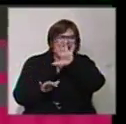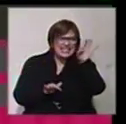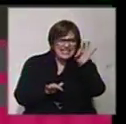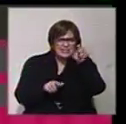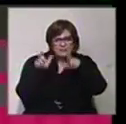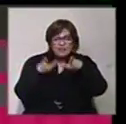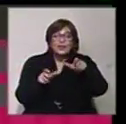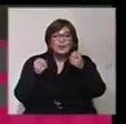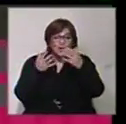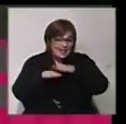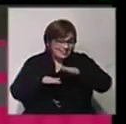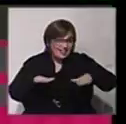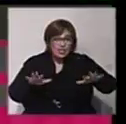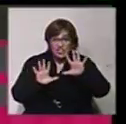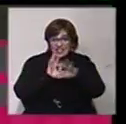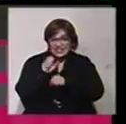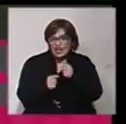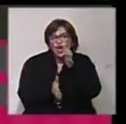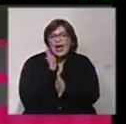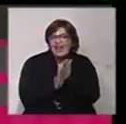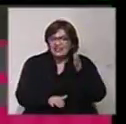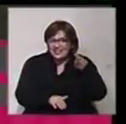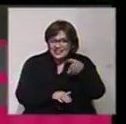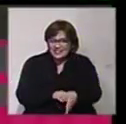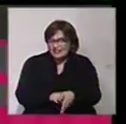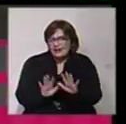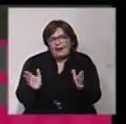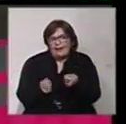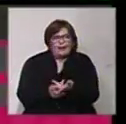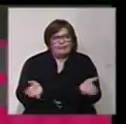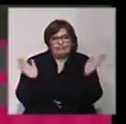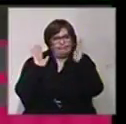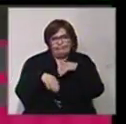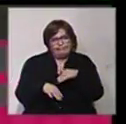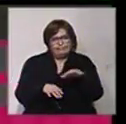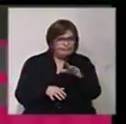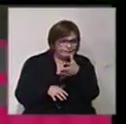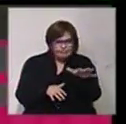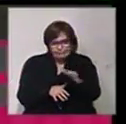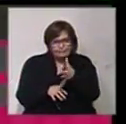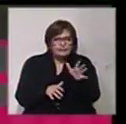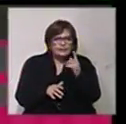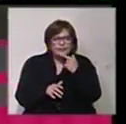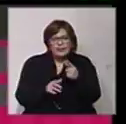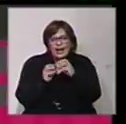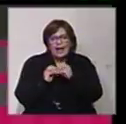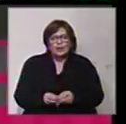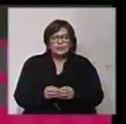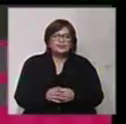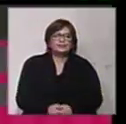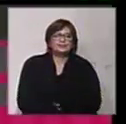los chiquilines menores de 10 años entran gratis, y bueno, ahí no tenemos un conteo, digo, claro. Más o menos es lo que andamos calculando.